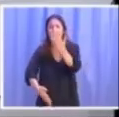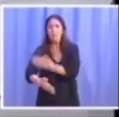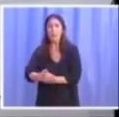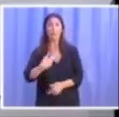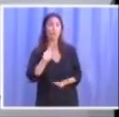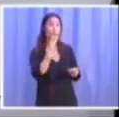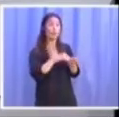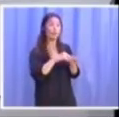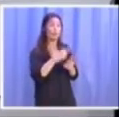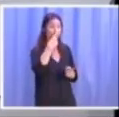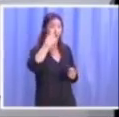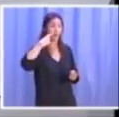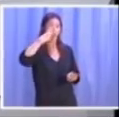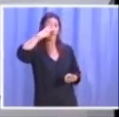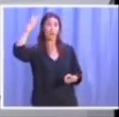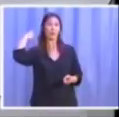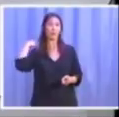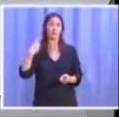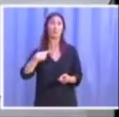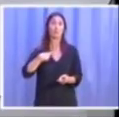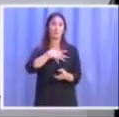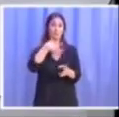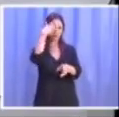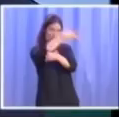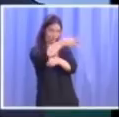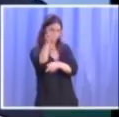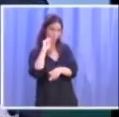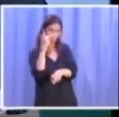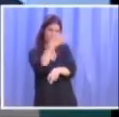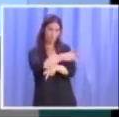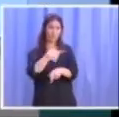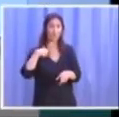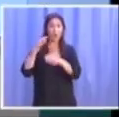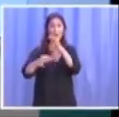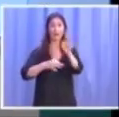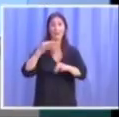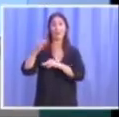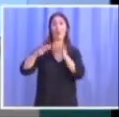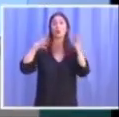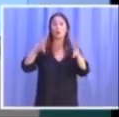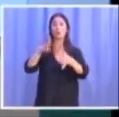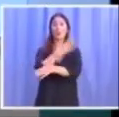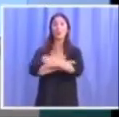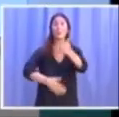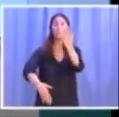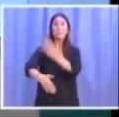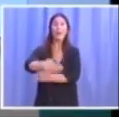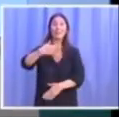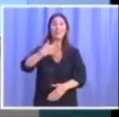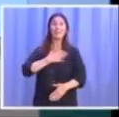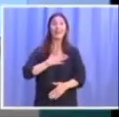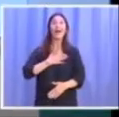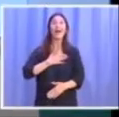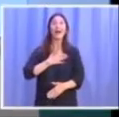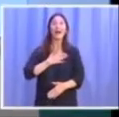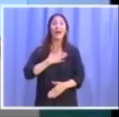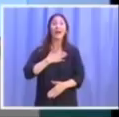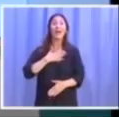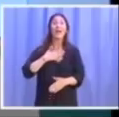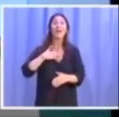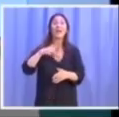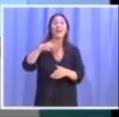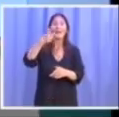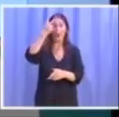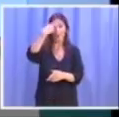anterior. Yo quisiera que la Cámara recoja este plano. Tuvo que celebrar el Consejo de Discapacidad en el Parque